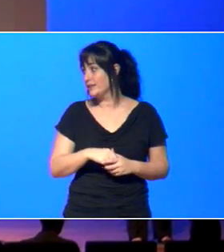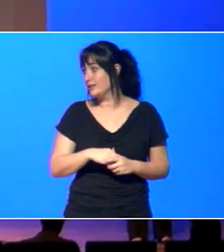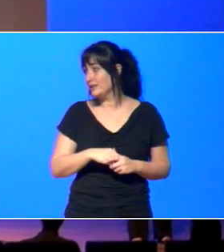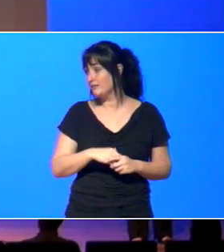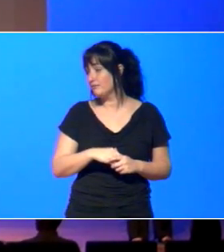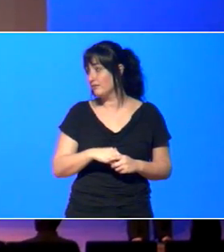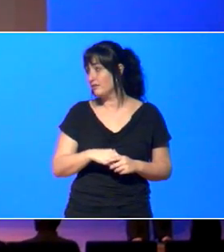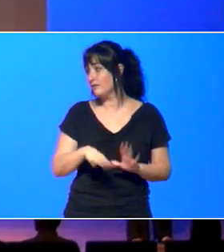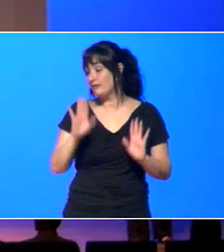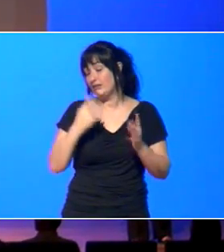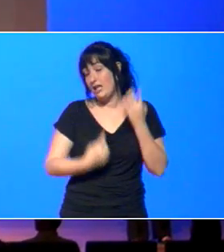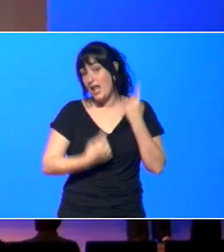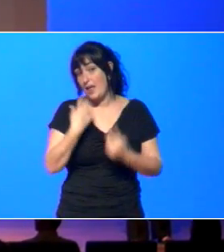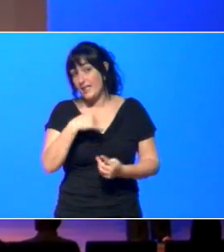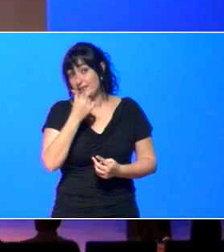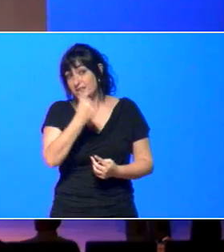le llaman